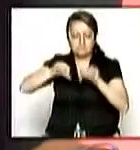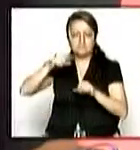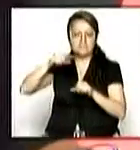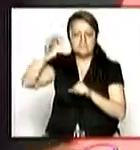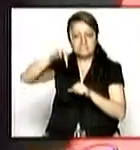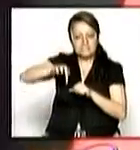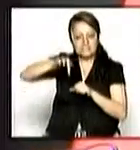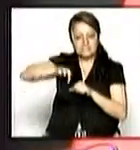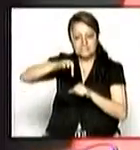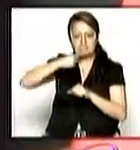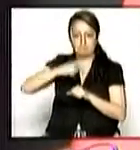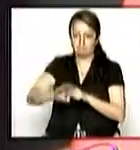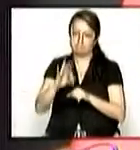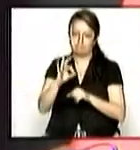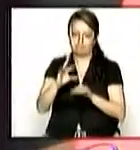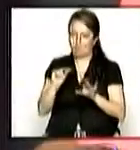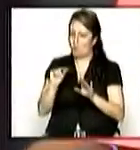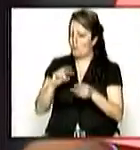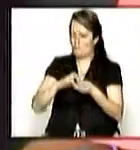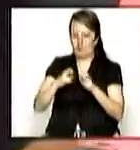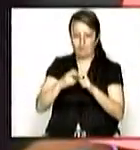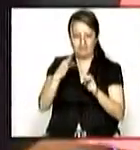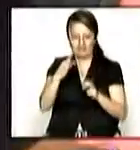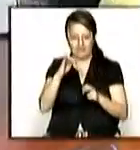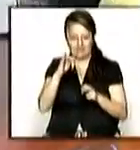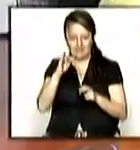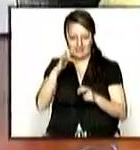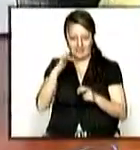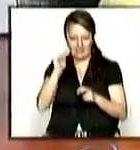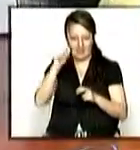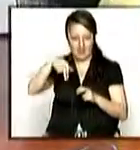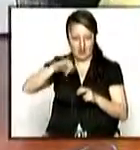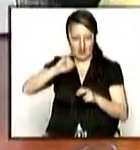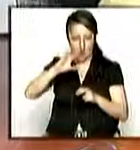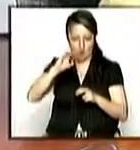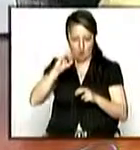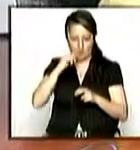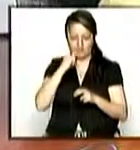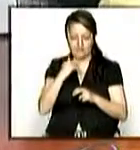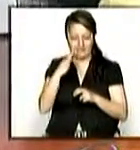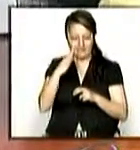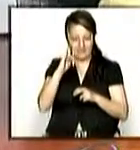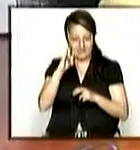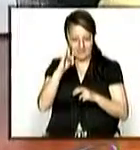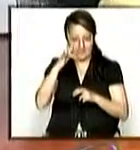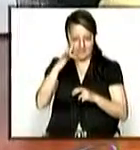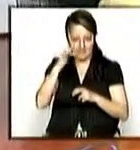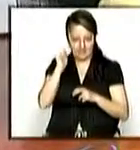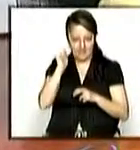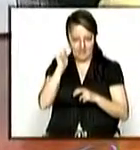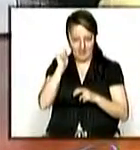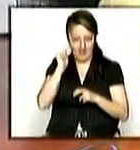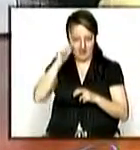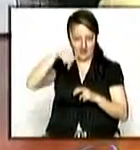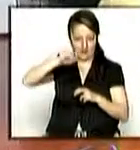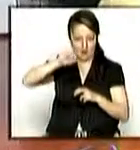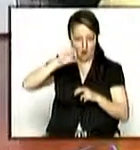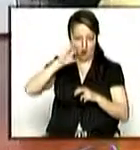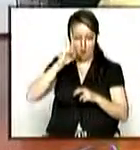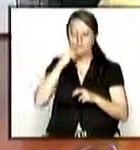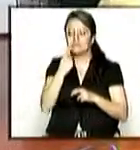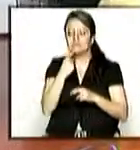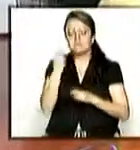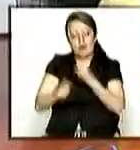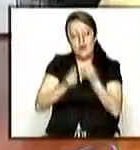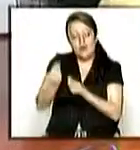el único metal que la Agencia Federal de Alimentos y de Medicamentos de los Estados Unidos autoriza para utilizar